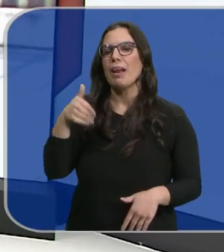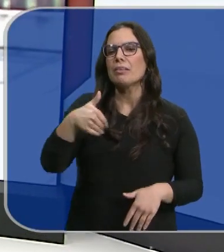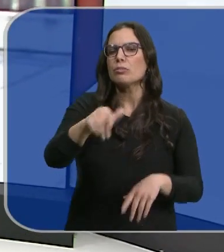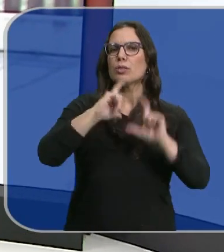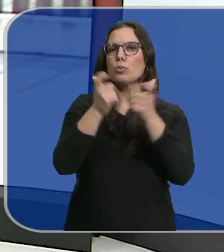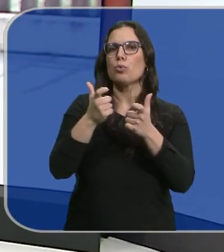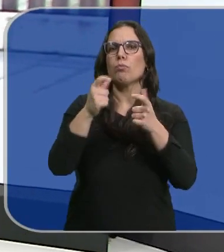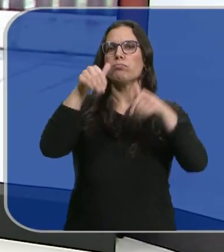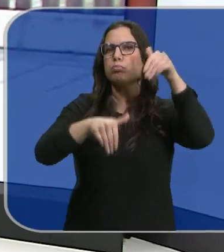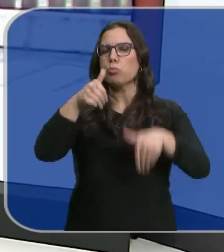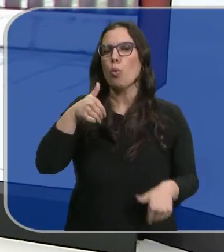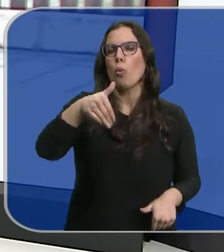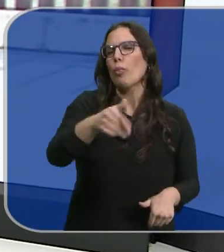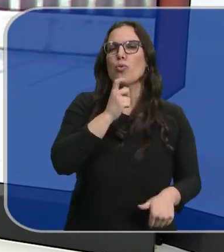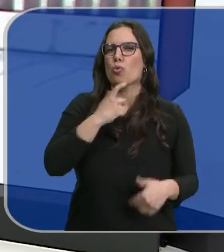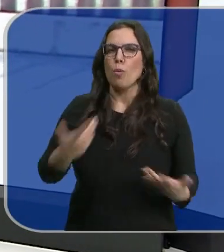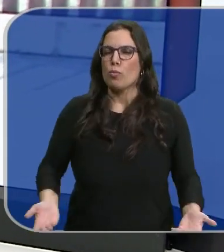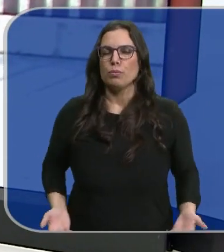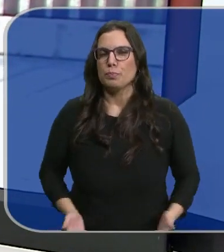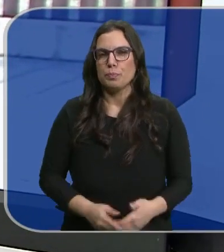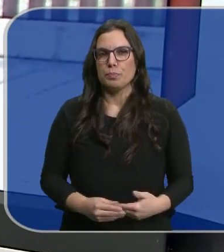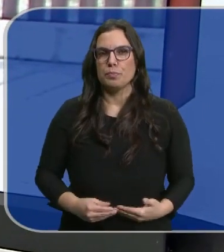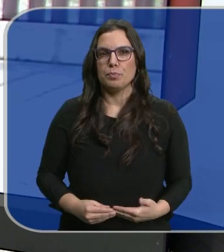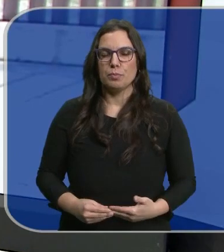pleno y en qué consistirá?